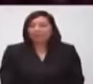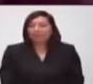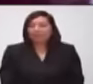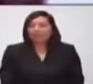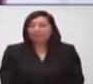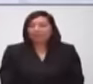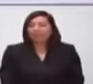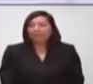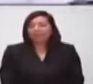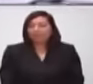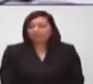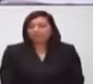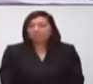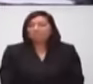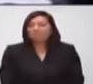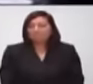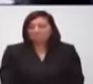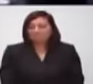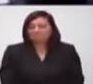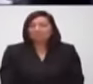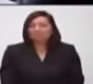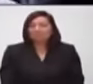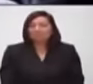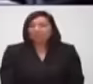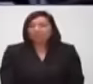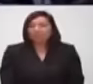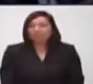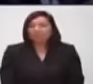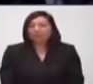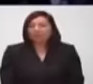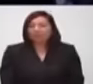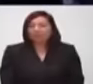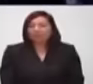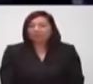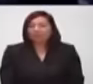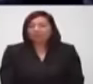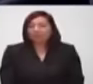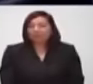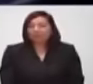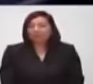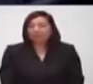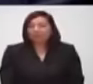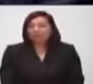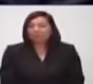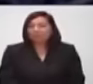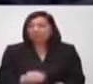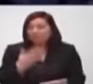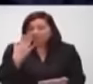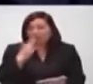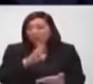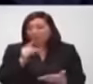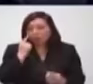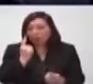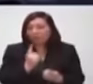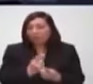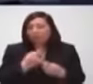propuesta, señora Glade, y definitivamente por su intermedio, presidente, siempre, por supuesto que el pueblo es el que decide, el pueblo no es tonto, ellos conocen,